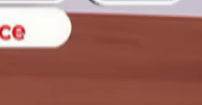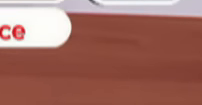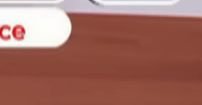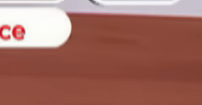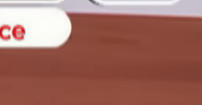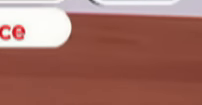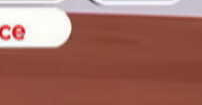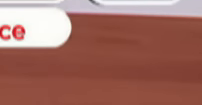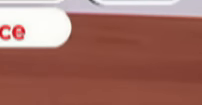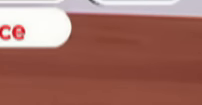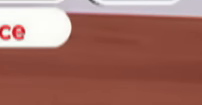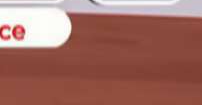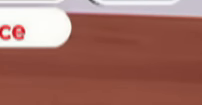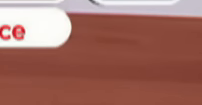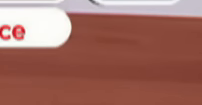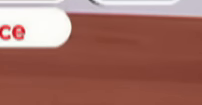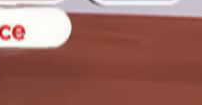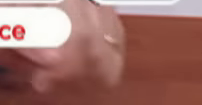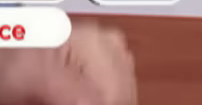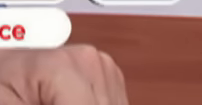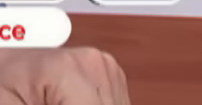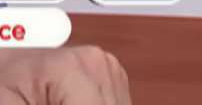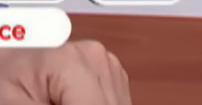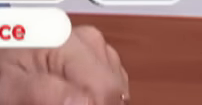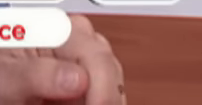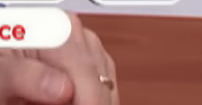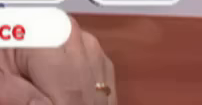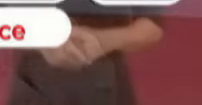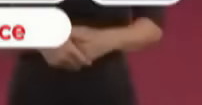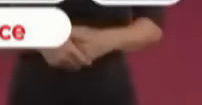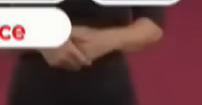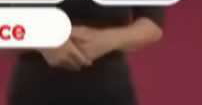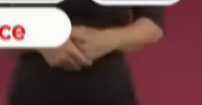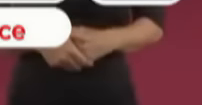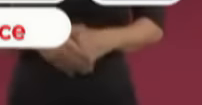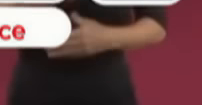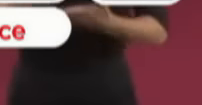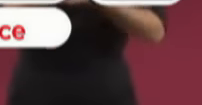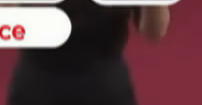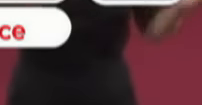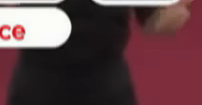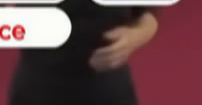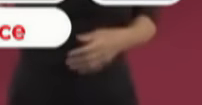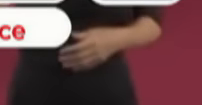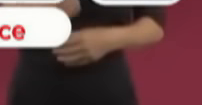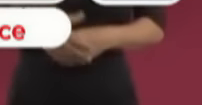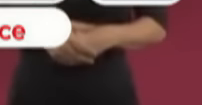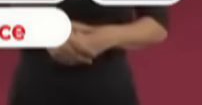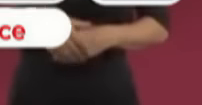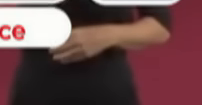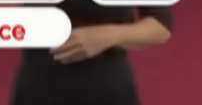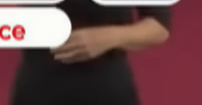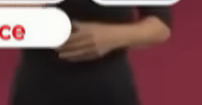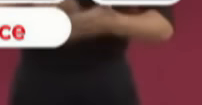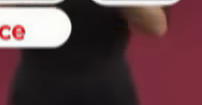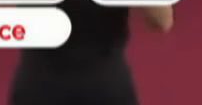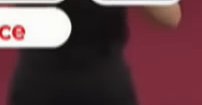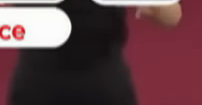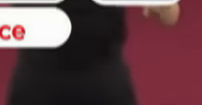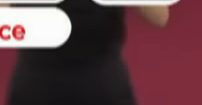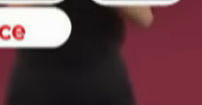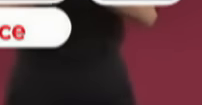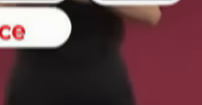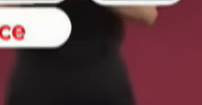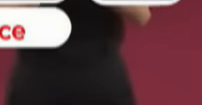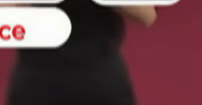de las diputadas por Córdoba, María Cecilia Ibáñez. La única información que tengo es la que leo en los diarios,